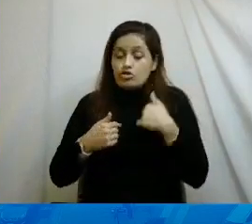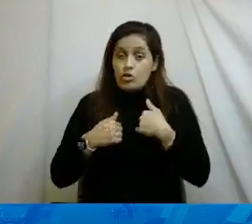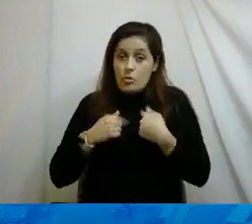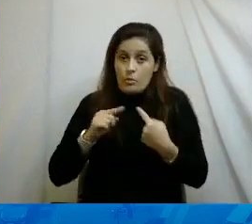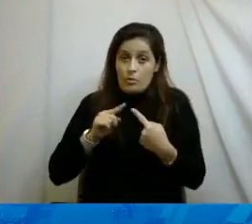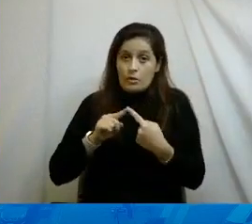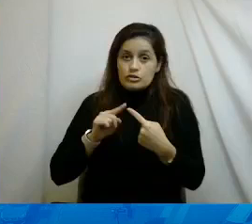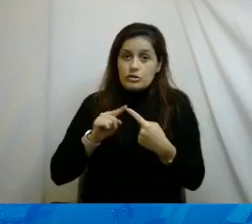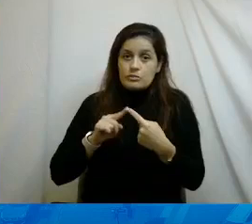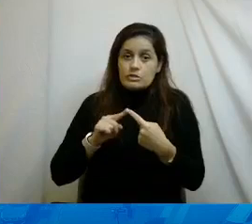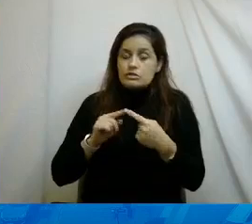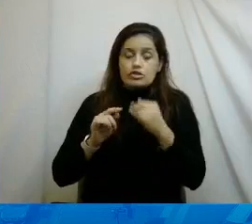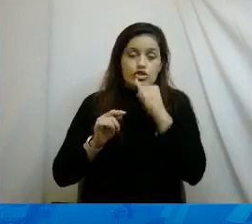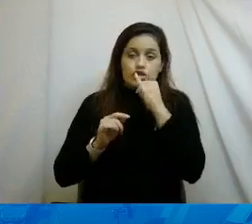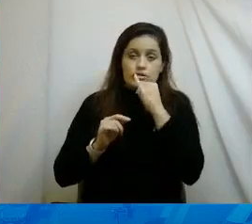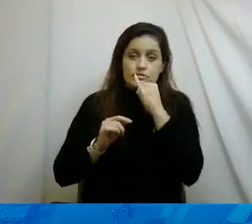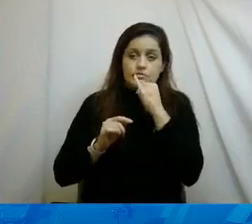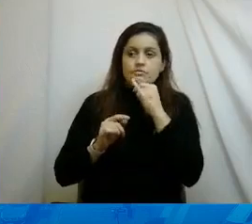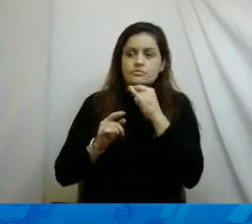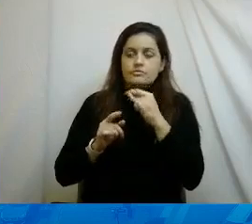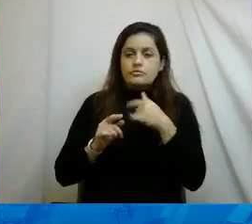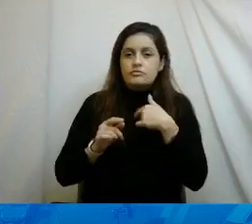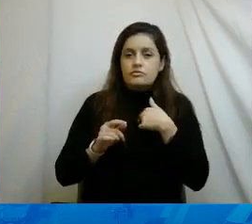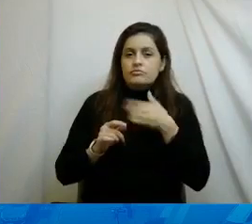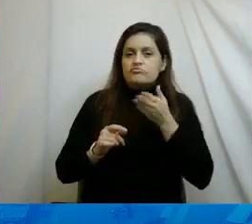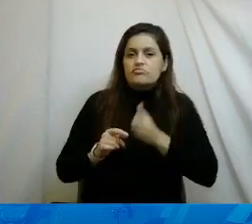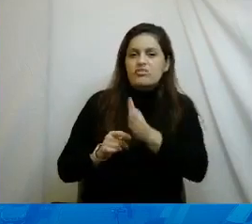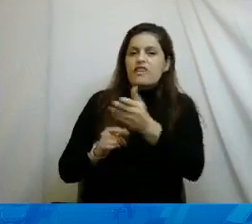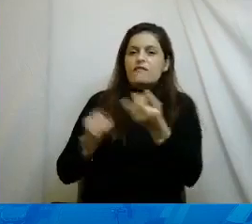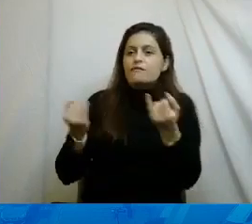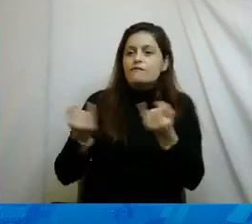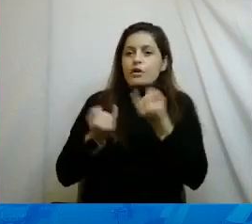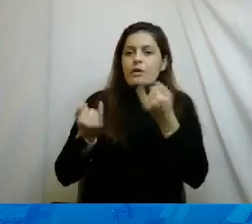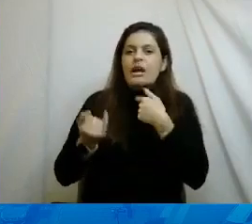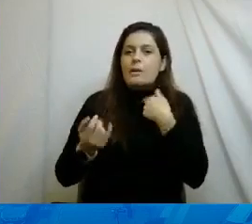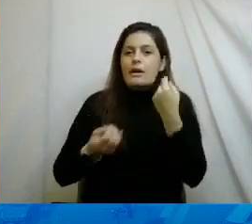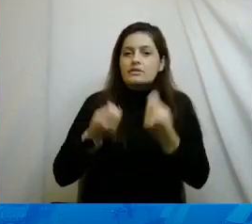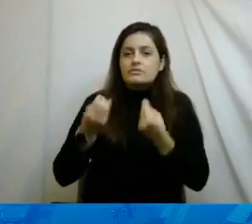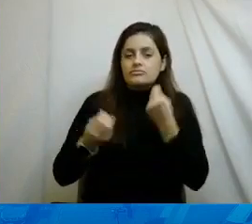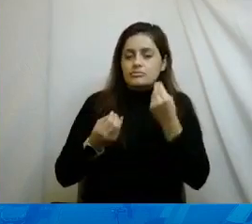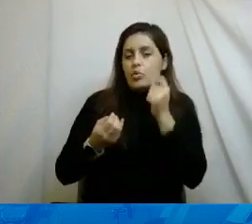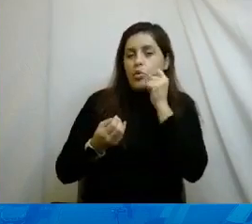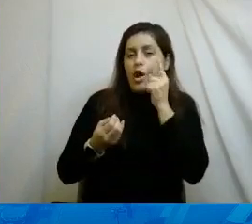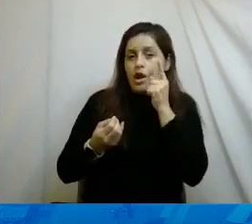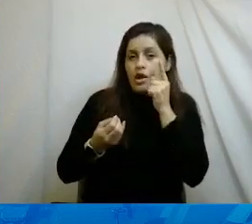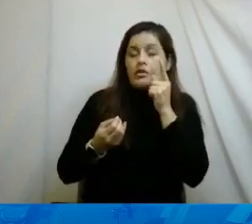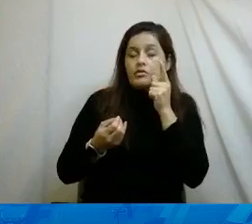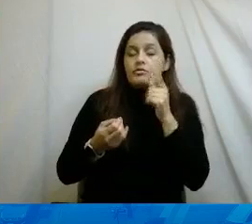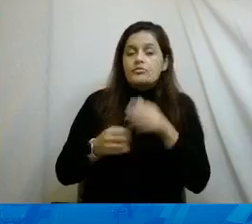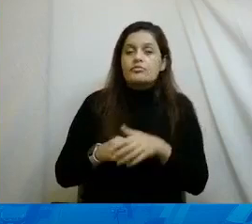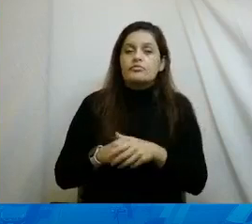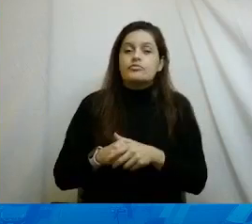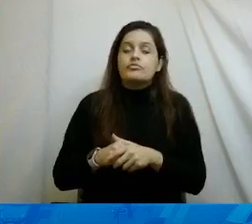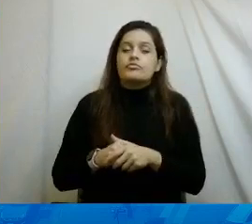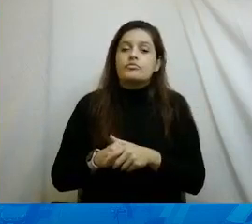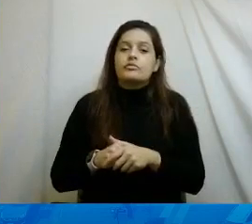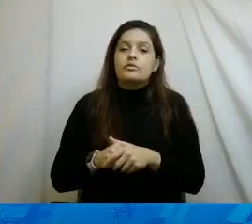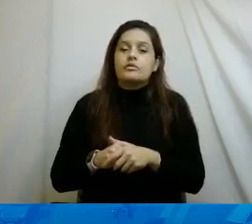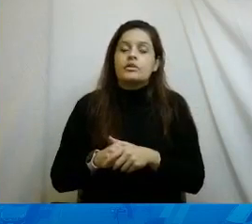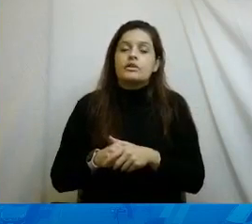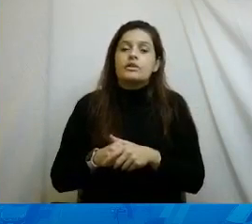he seguido informada en qué va, he solicitado gestiones y hemos recuperado incluso planos también